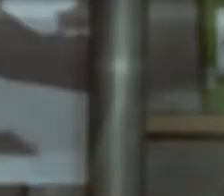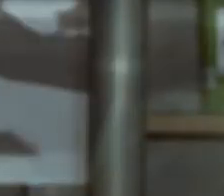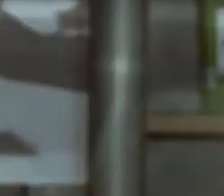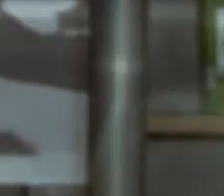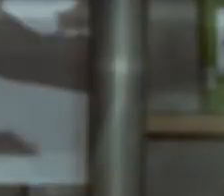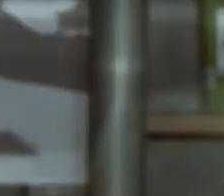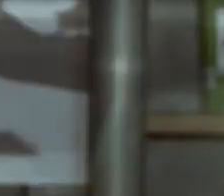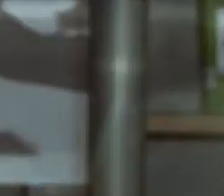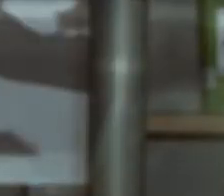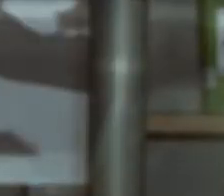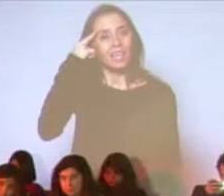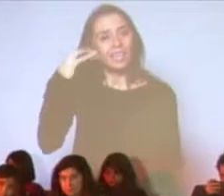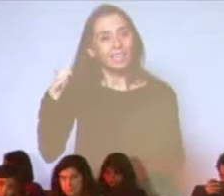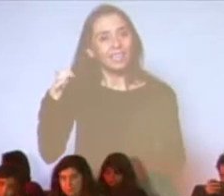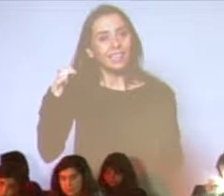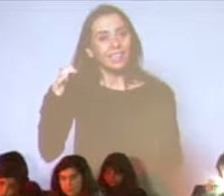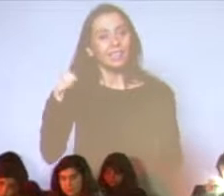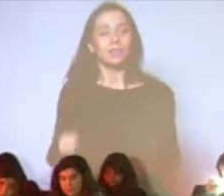no lo van a creer. No.